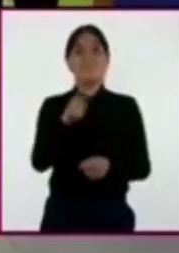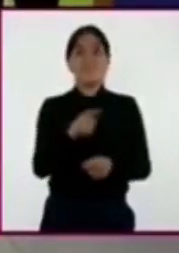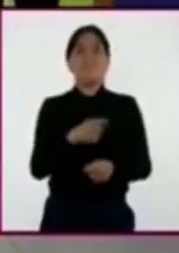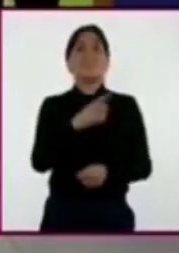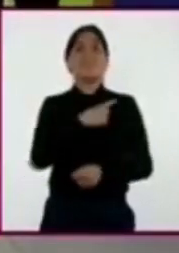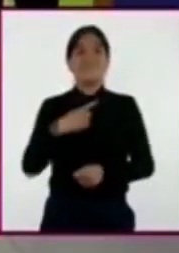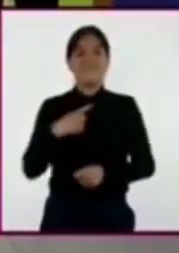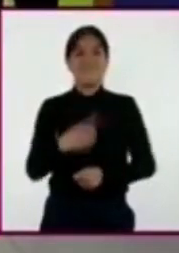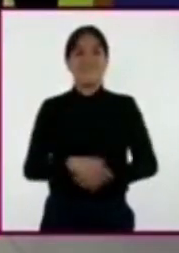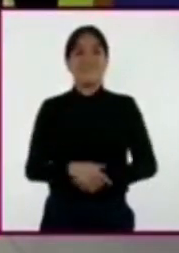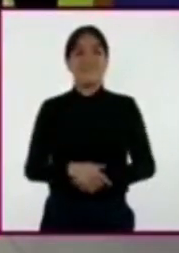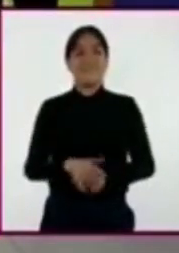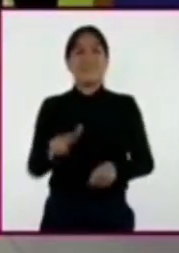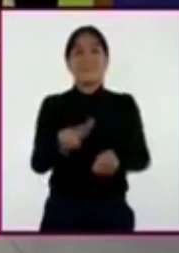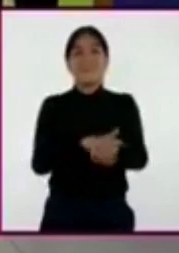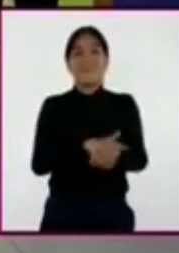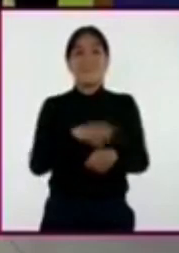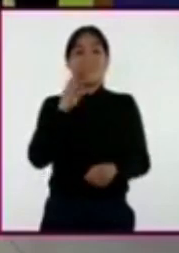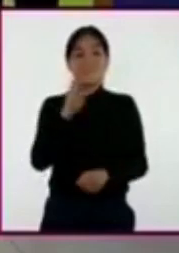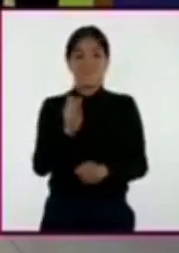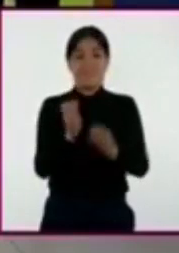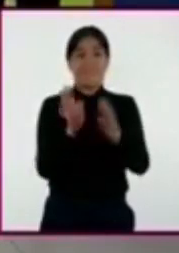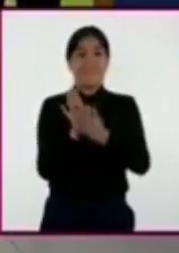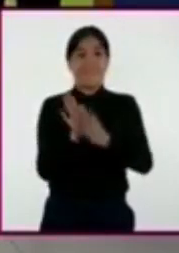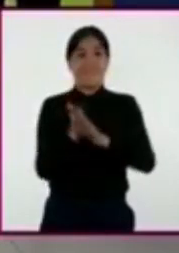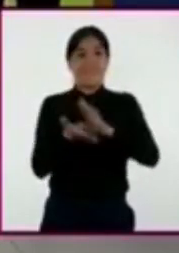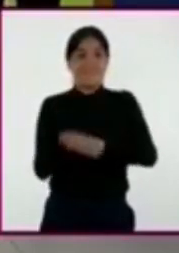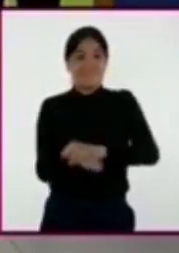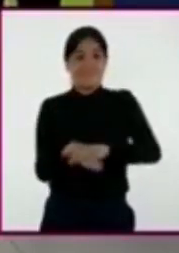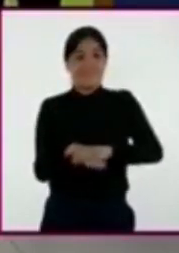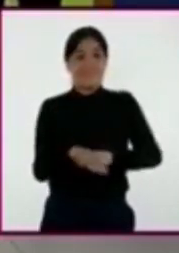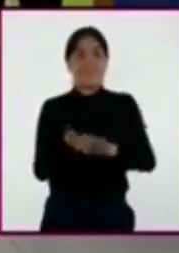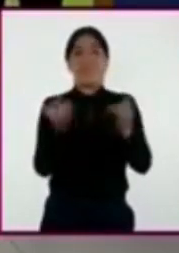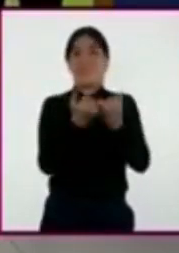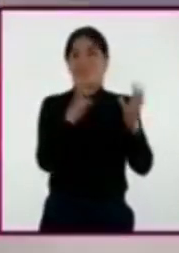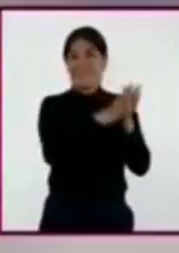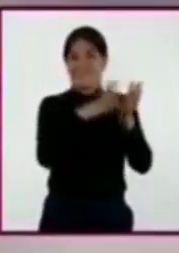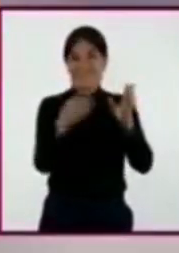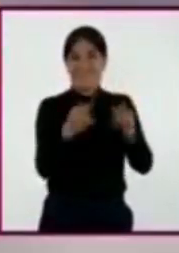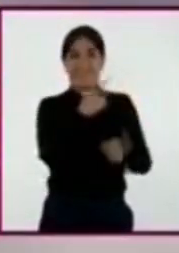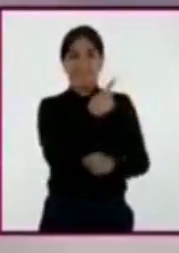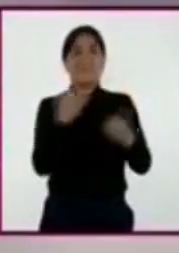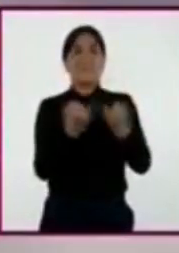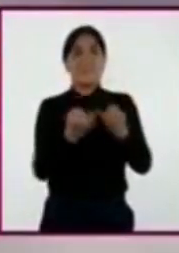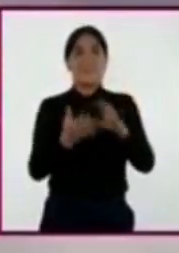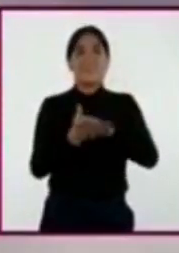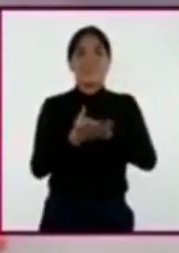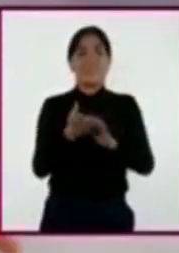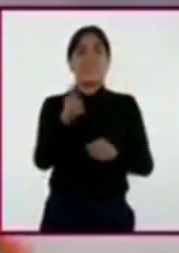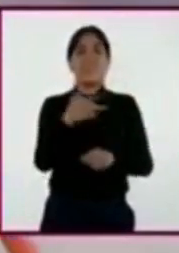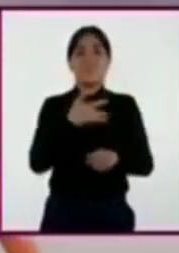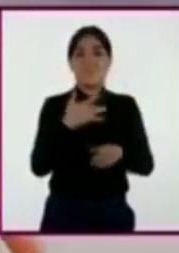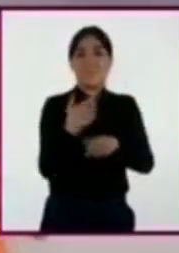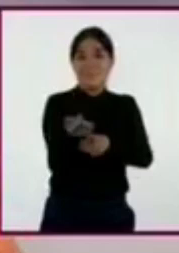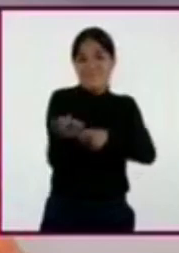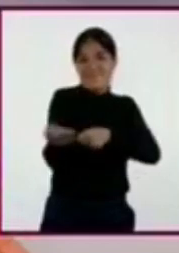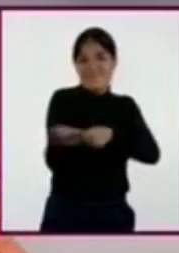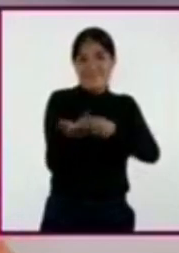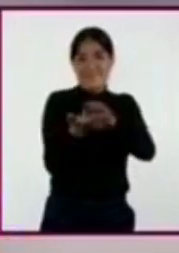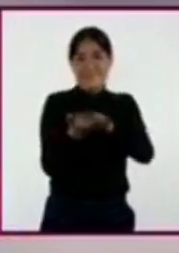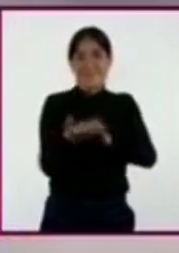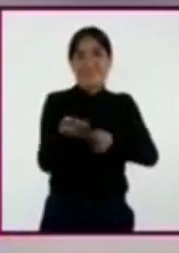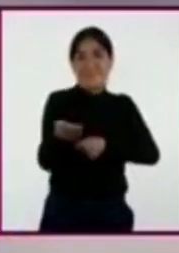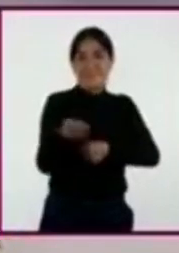colocar el calcetín en la palma de la mano, extendemos nuestro brazo y vamos a jalar